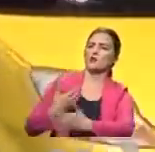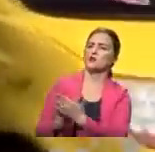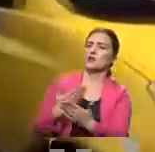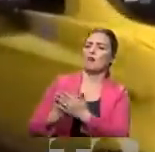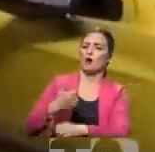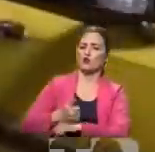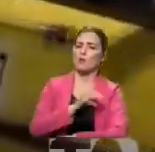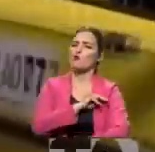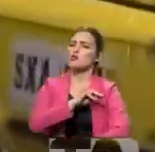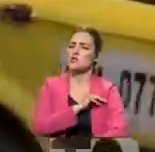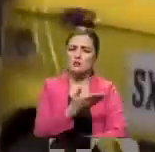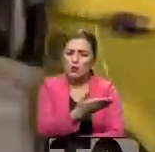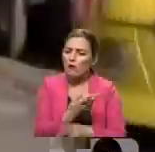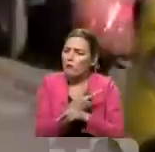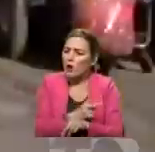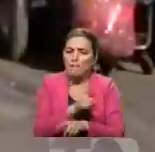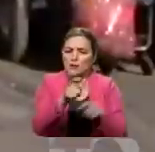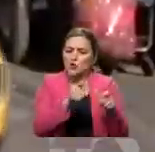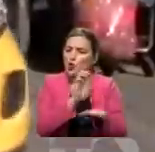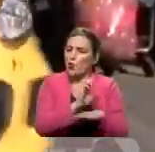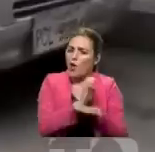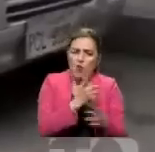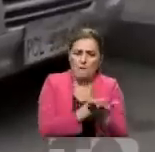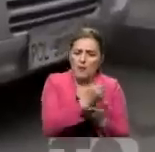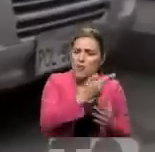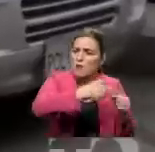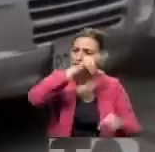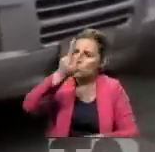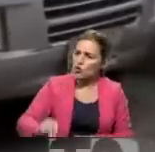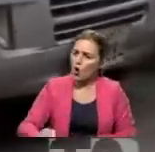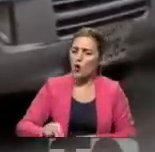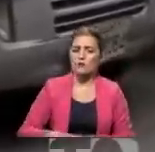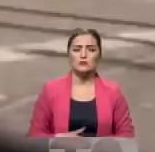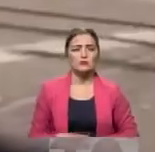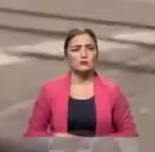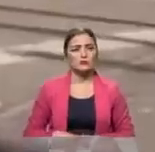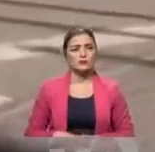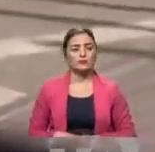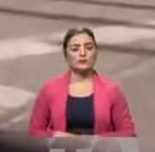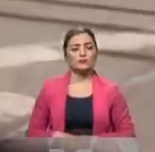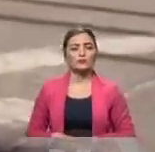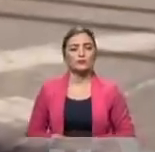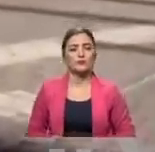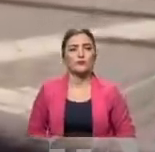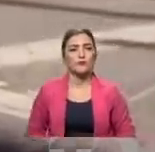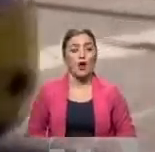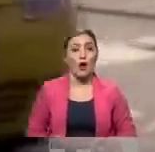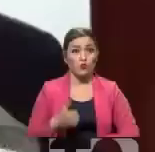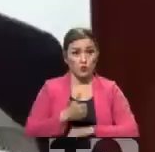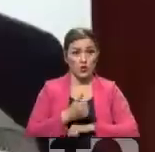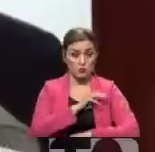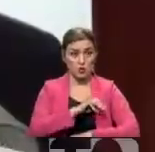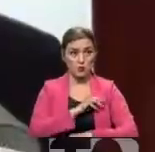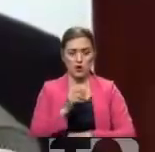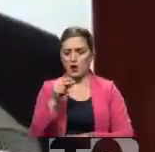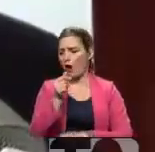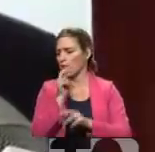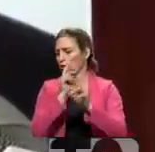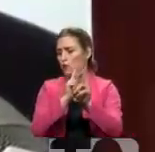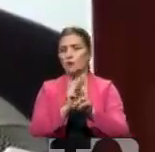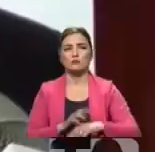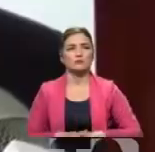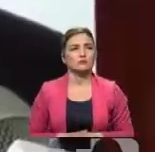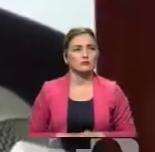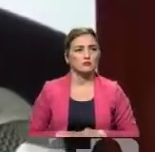a la municipalidad restrinja la venta de combustibles a vehículos ecuatorianos, con respuestas inmediatas. Se hace una